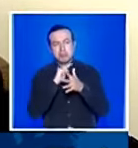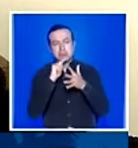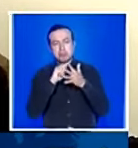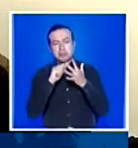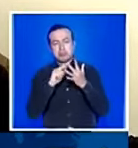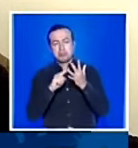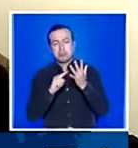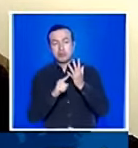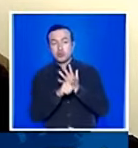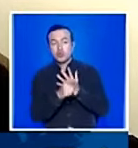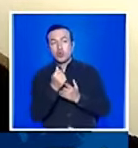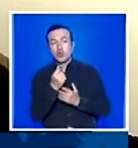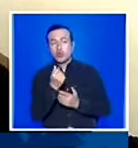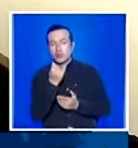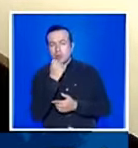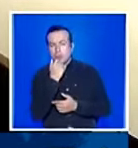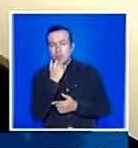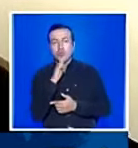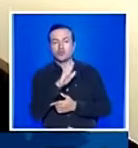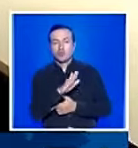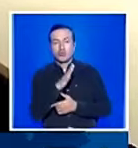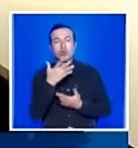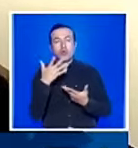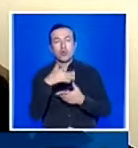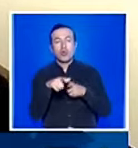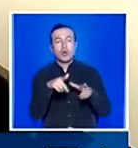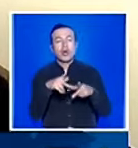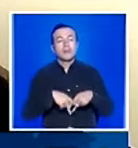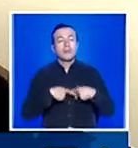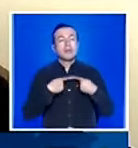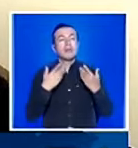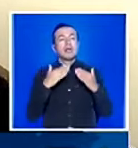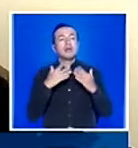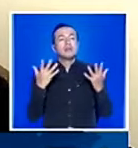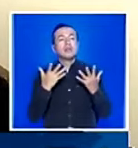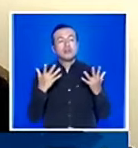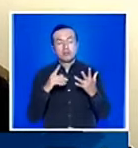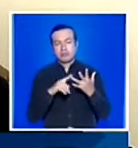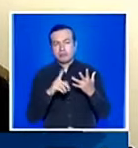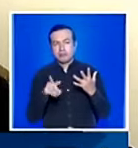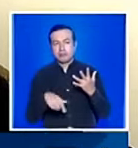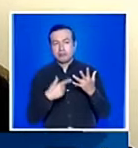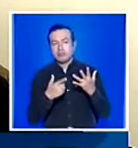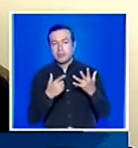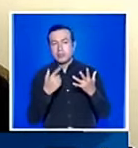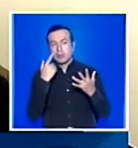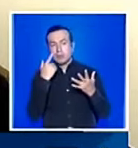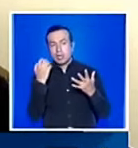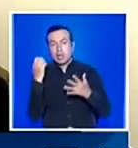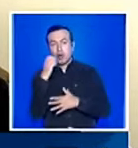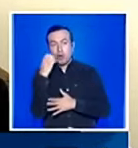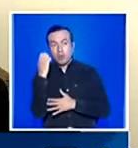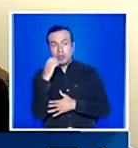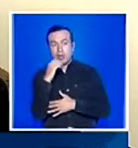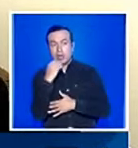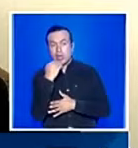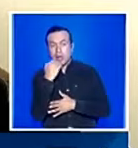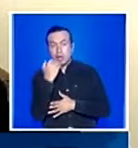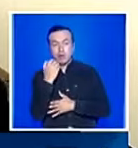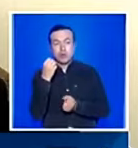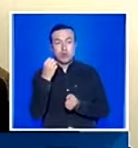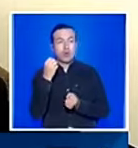Ven ingresos, ven sistemas de seguridad, ven dónde vive, qué alertas o alarmas tiene, ven los horarios, ven